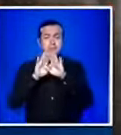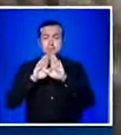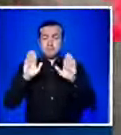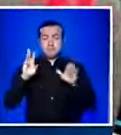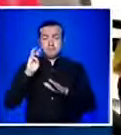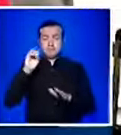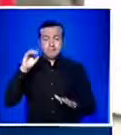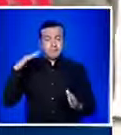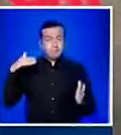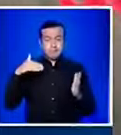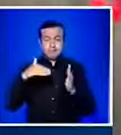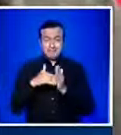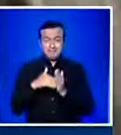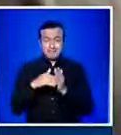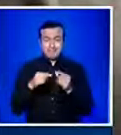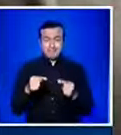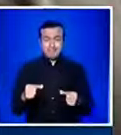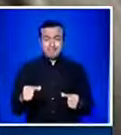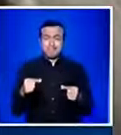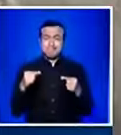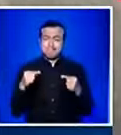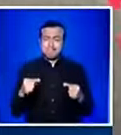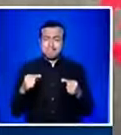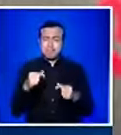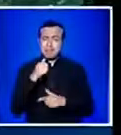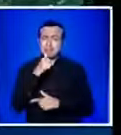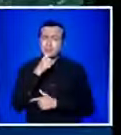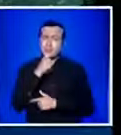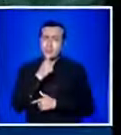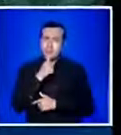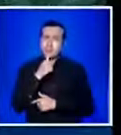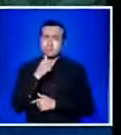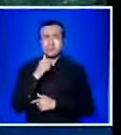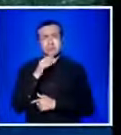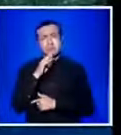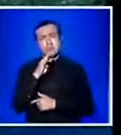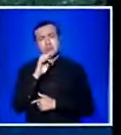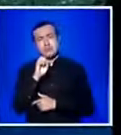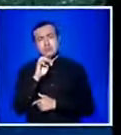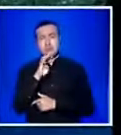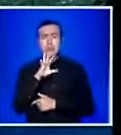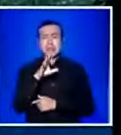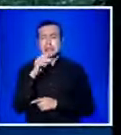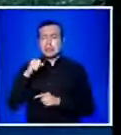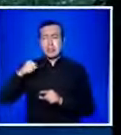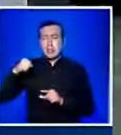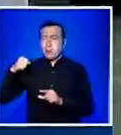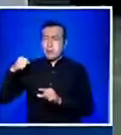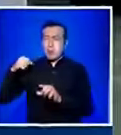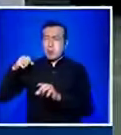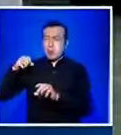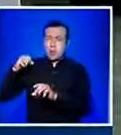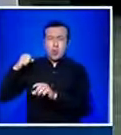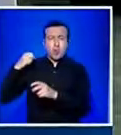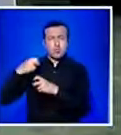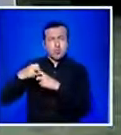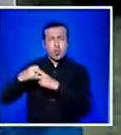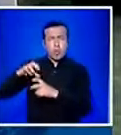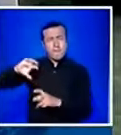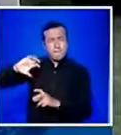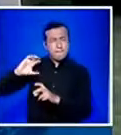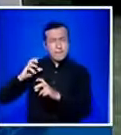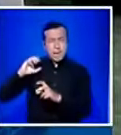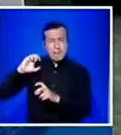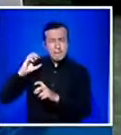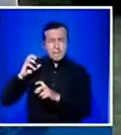60.000 micras, el cual te resiste aproximadamente de 40 a 45 impactos vandálicos, mucho